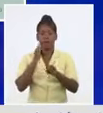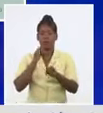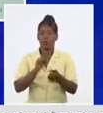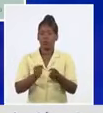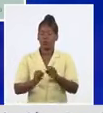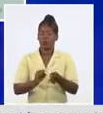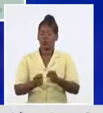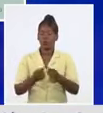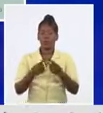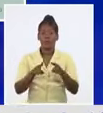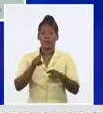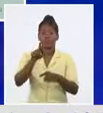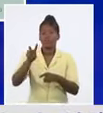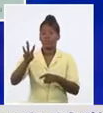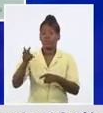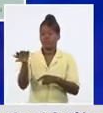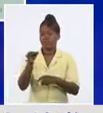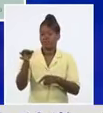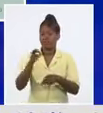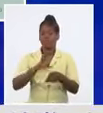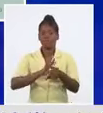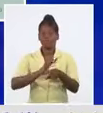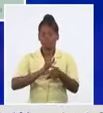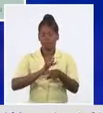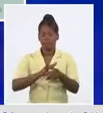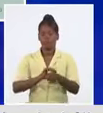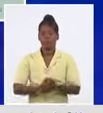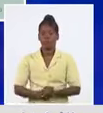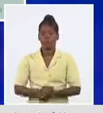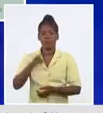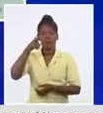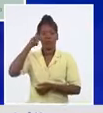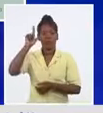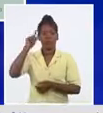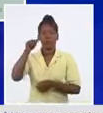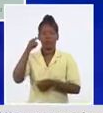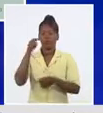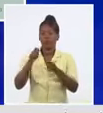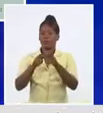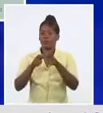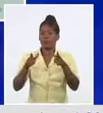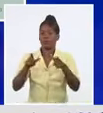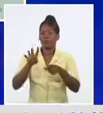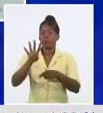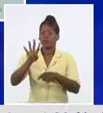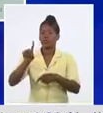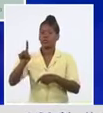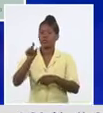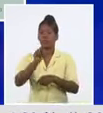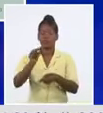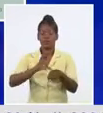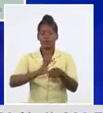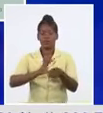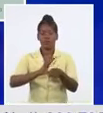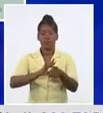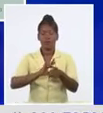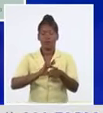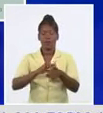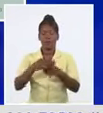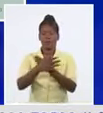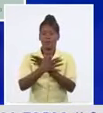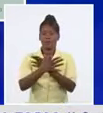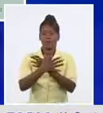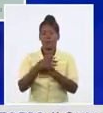en sus 13 municipios. Buey Arriba, hoy con las mayores cifras, 41 casos, Campechuela